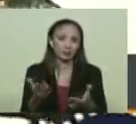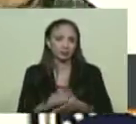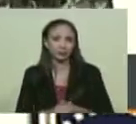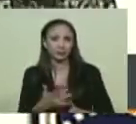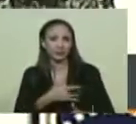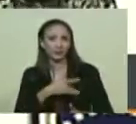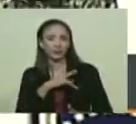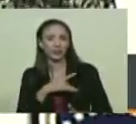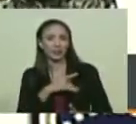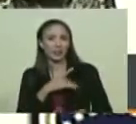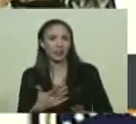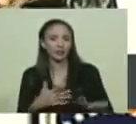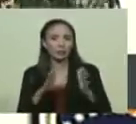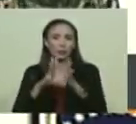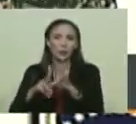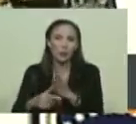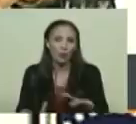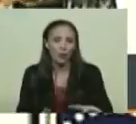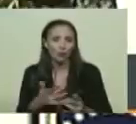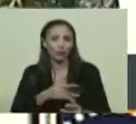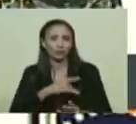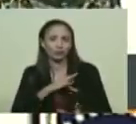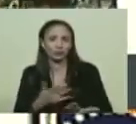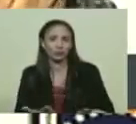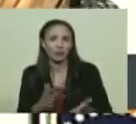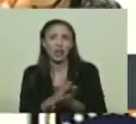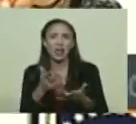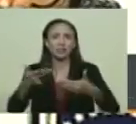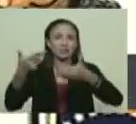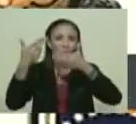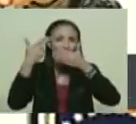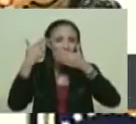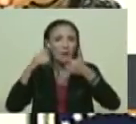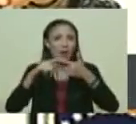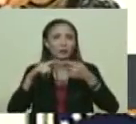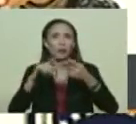Miranda es un epicentro de delitos, narcotráfico, secuestro,